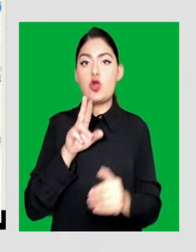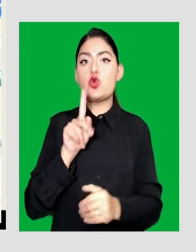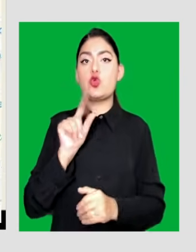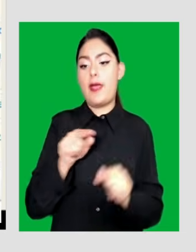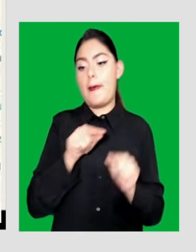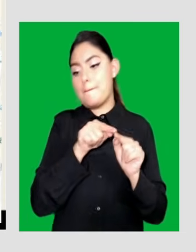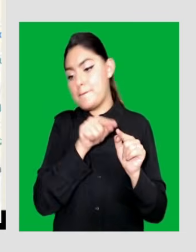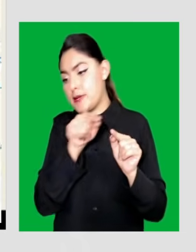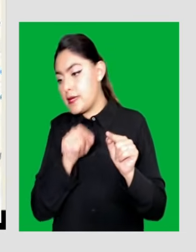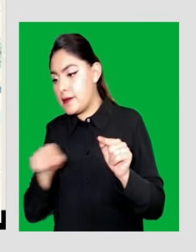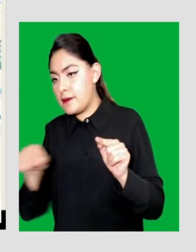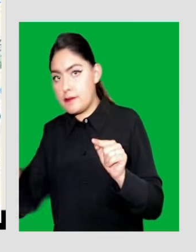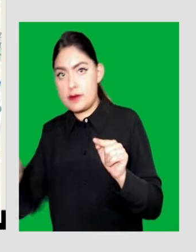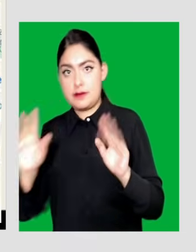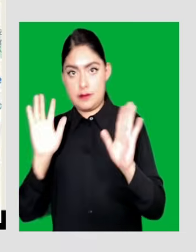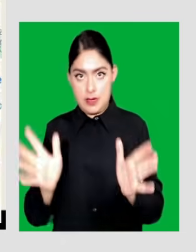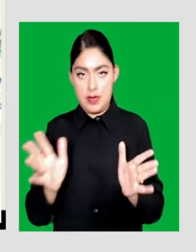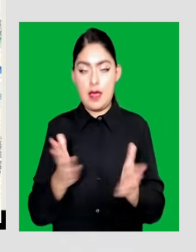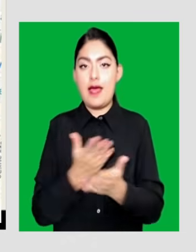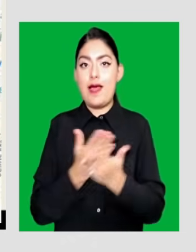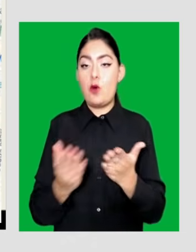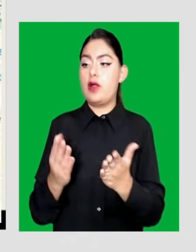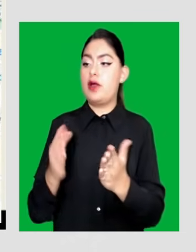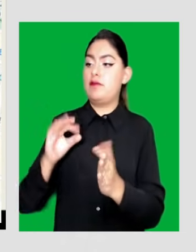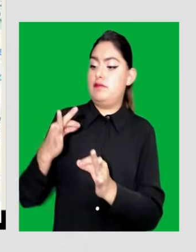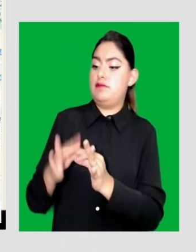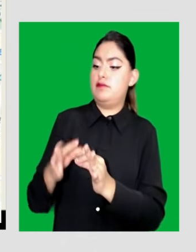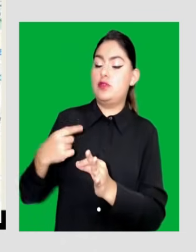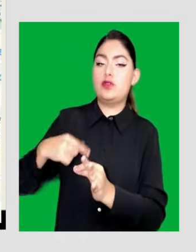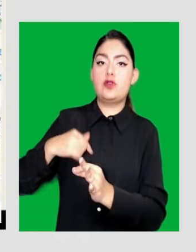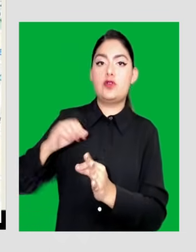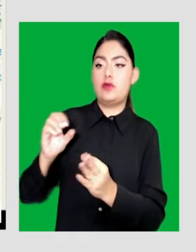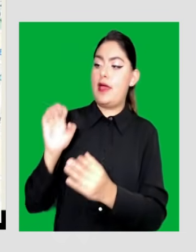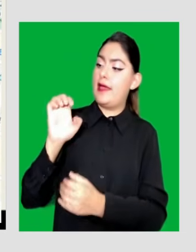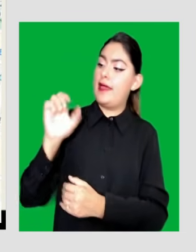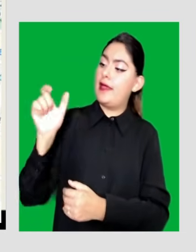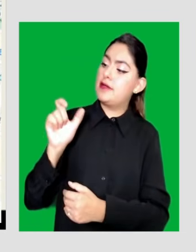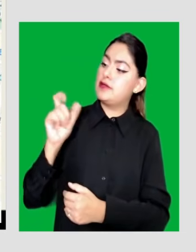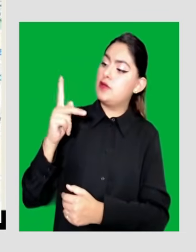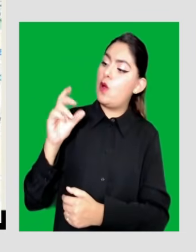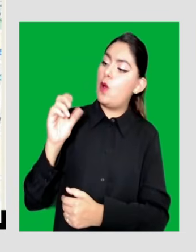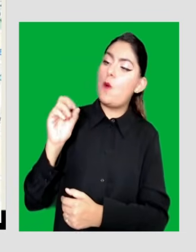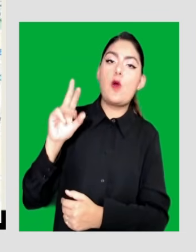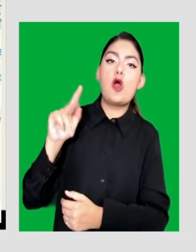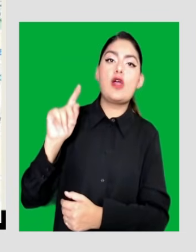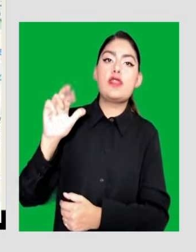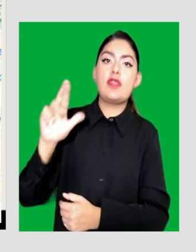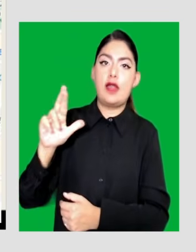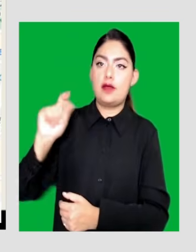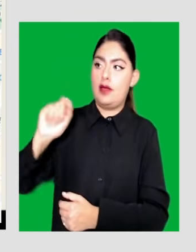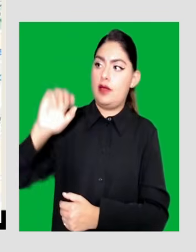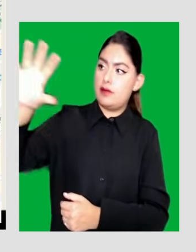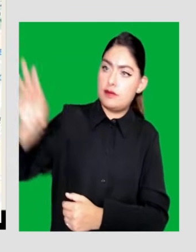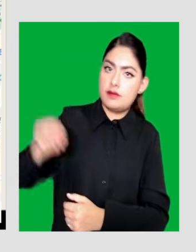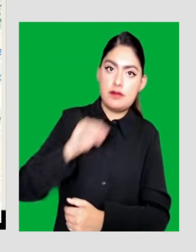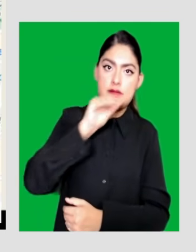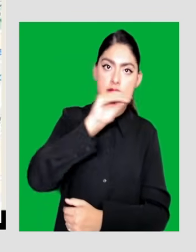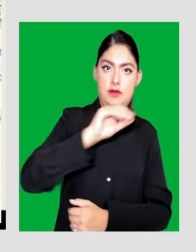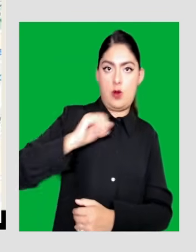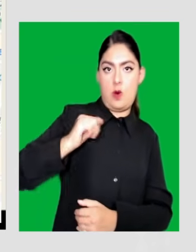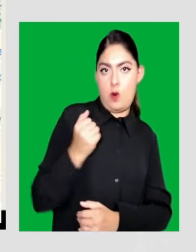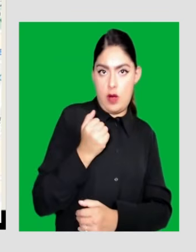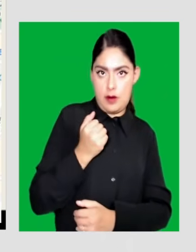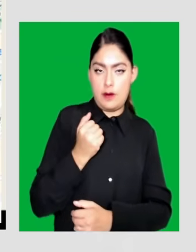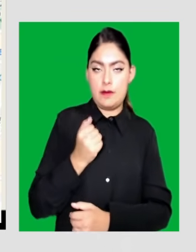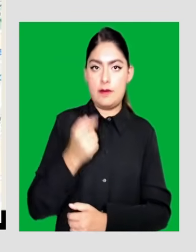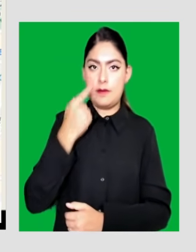Una vez que tenemos estos 2 puntos, el de la Suprema Corte de Justicia de la Nación, el Palacio de Bellas Artes,